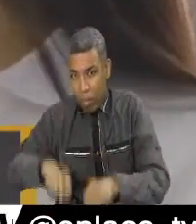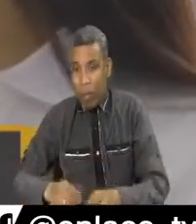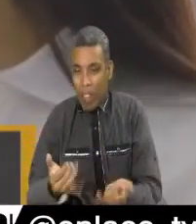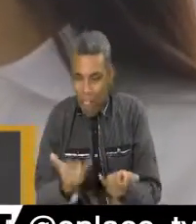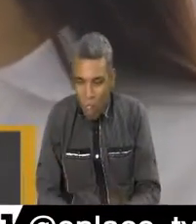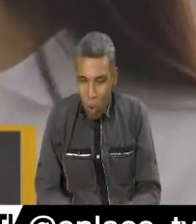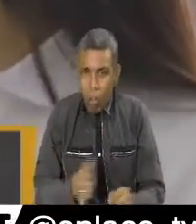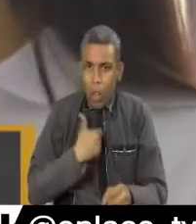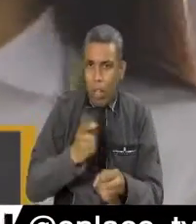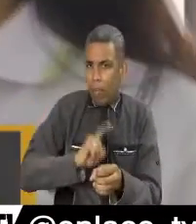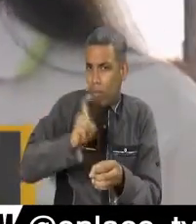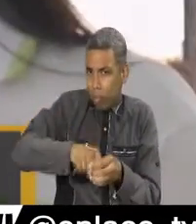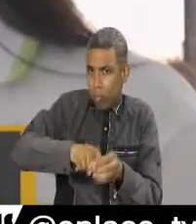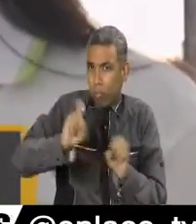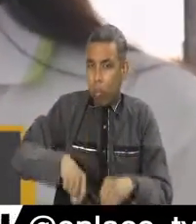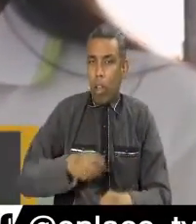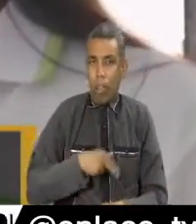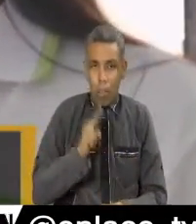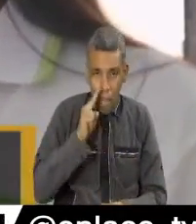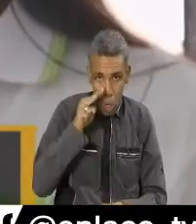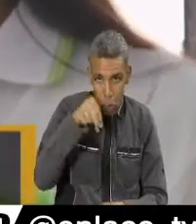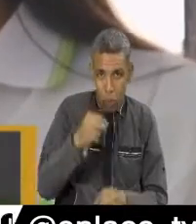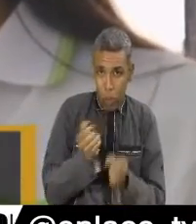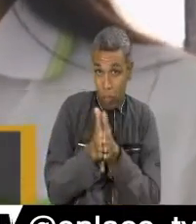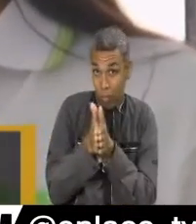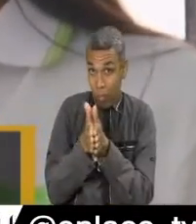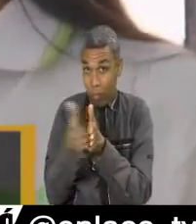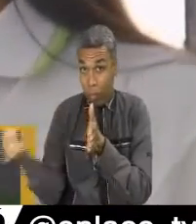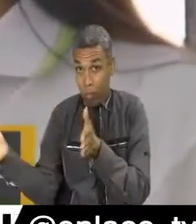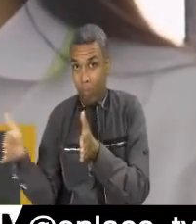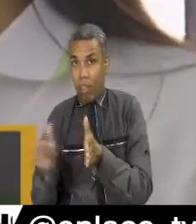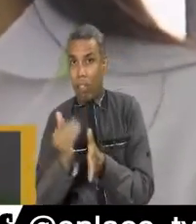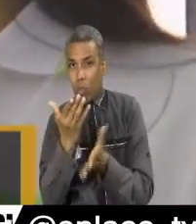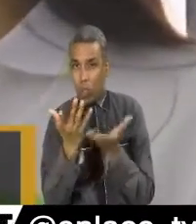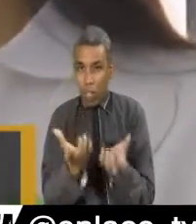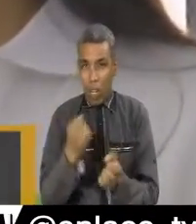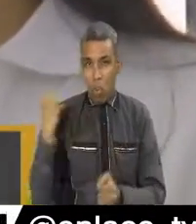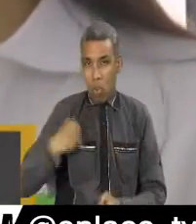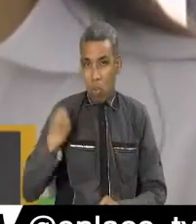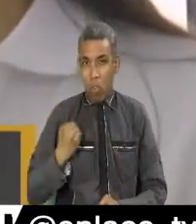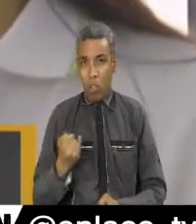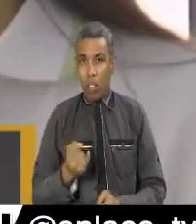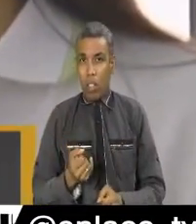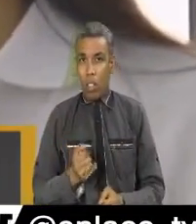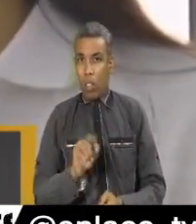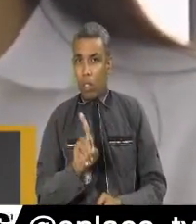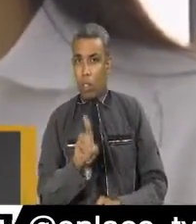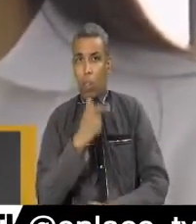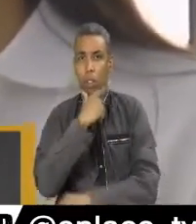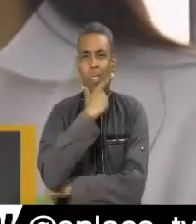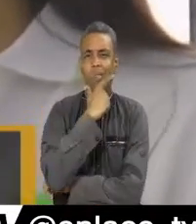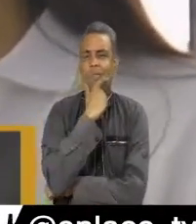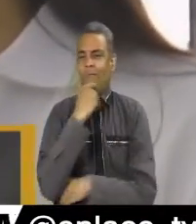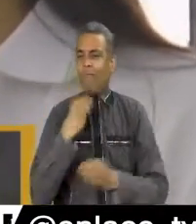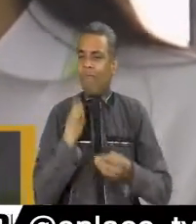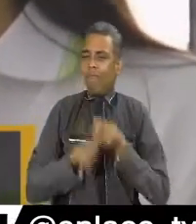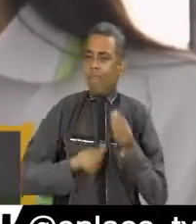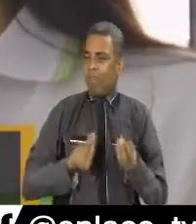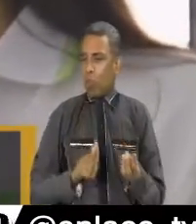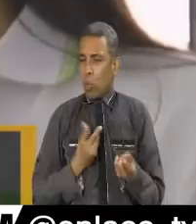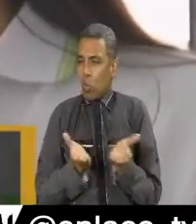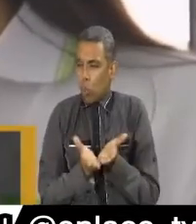inscripciones abiertas para el segundo semestre. La invitación es a todos aquellos jóvenes que en este momento no hayan tomado todavía una decisión para